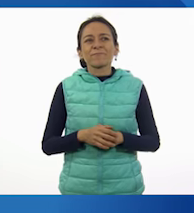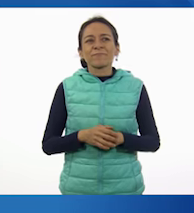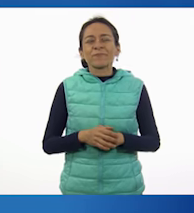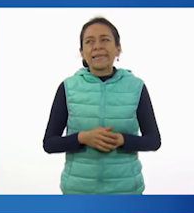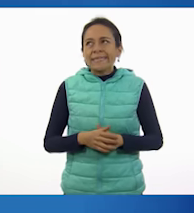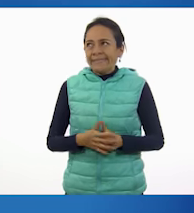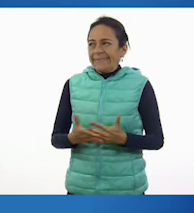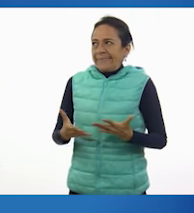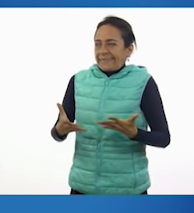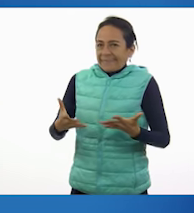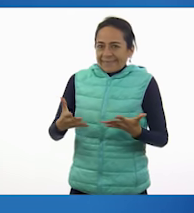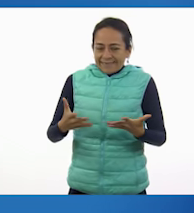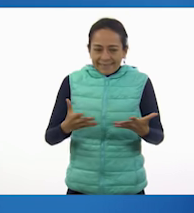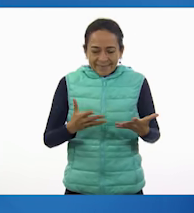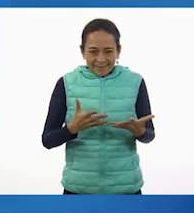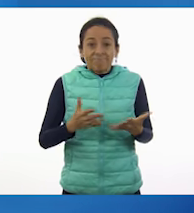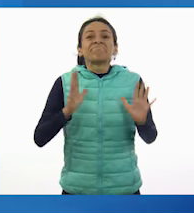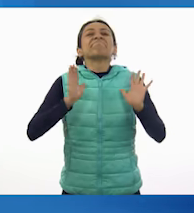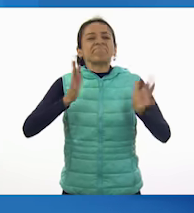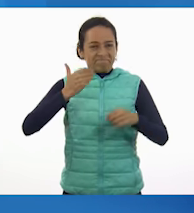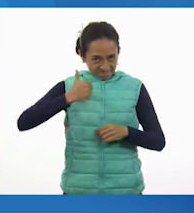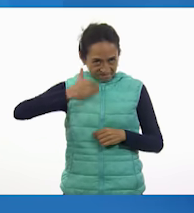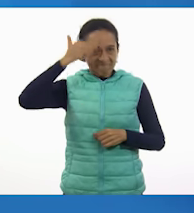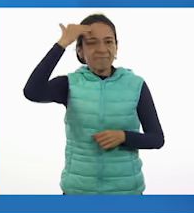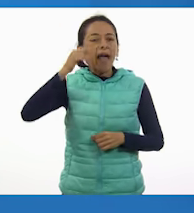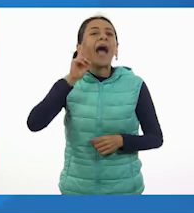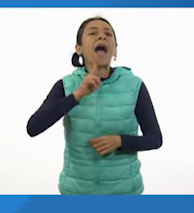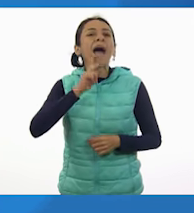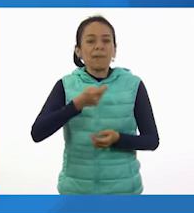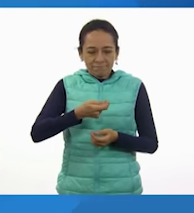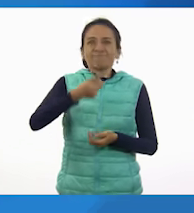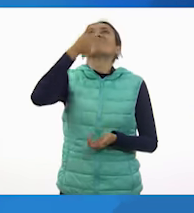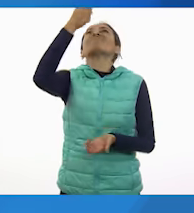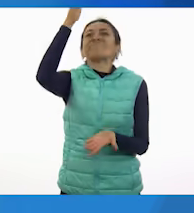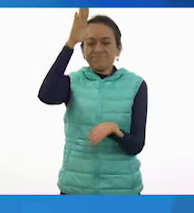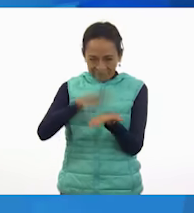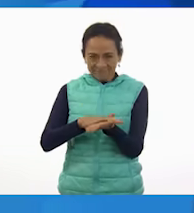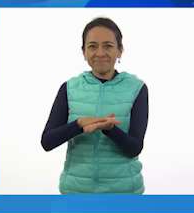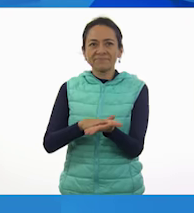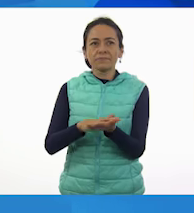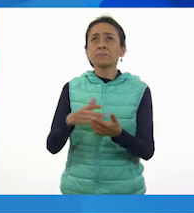Uy, ya sé. ¿Por qué no echamos un volado? Yo pido sol.